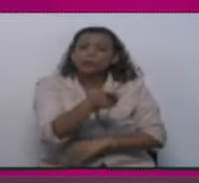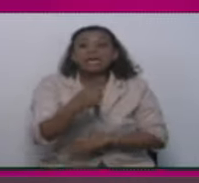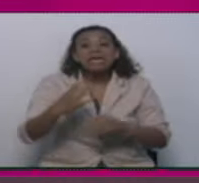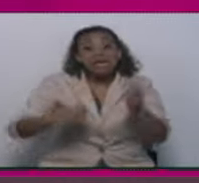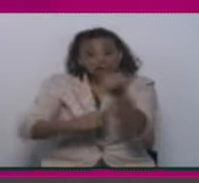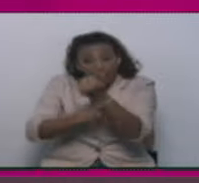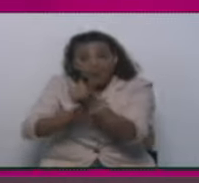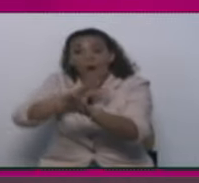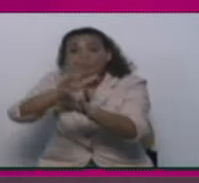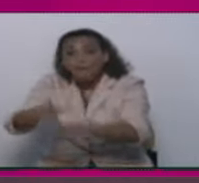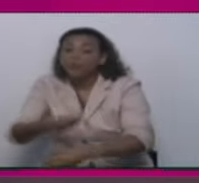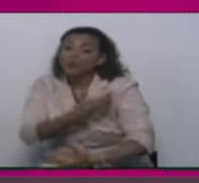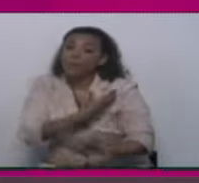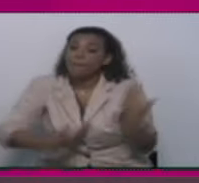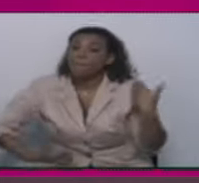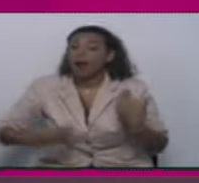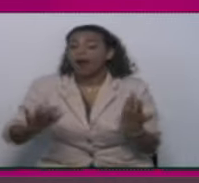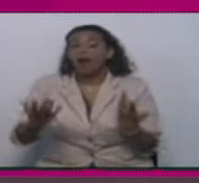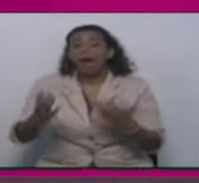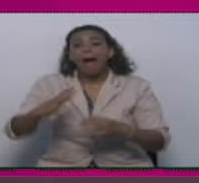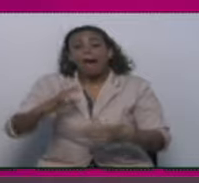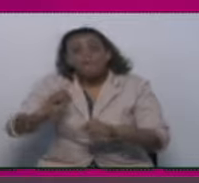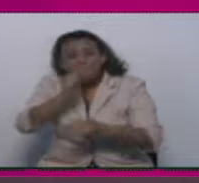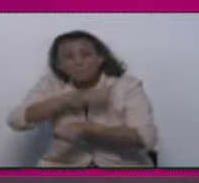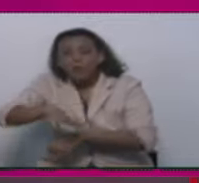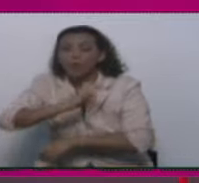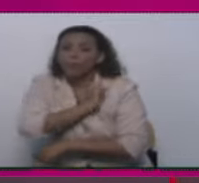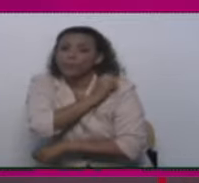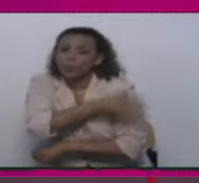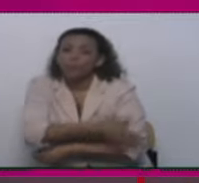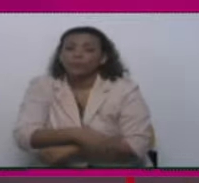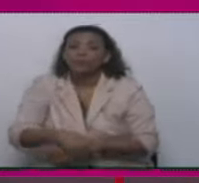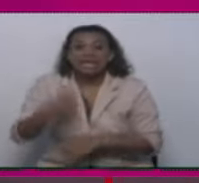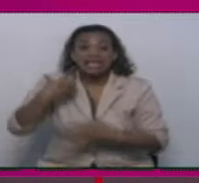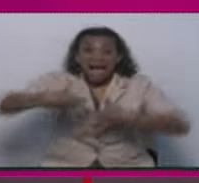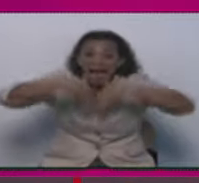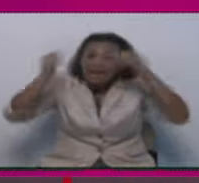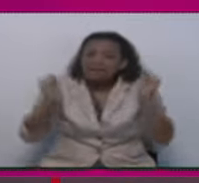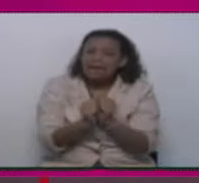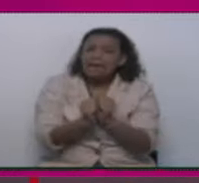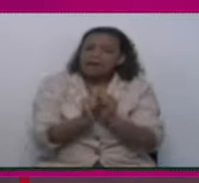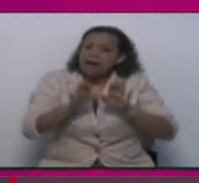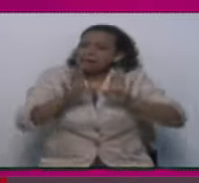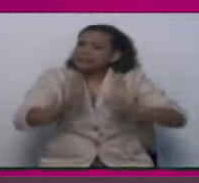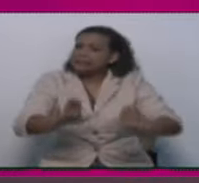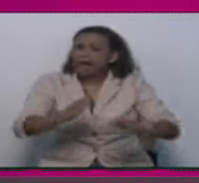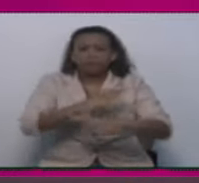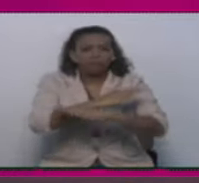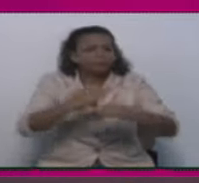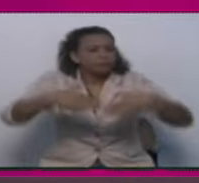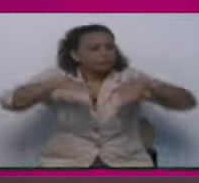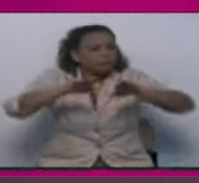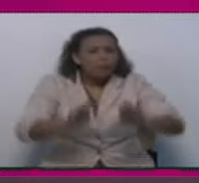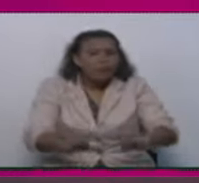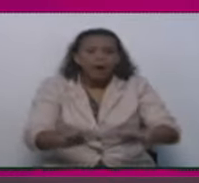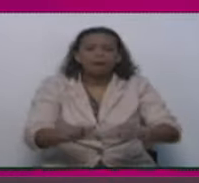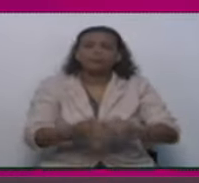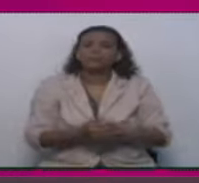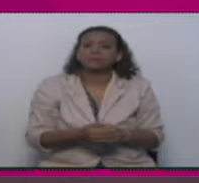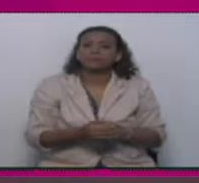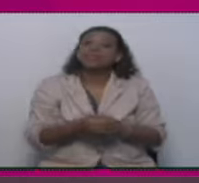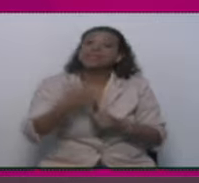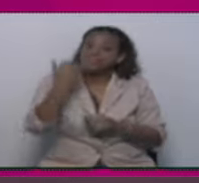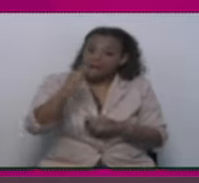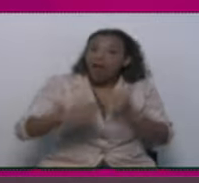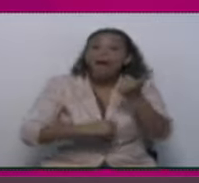con el pueblo palestino. Esta guerra demencial debe ser detenida. Y sabemos que contamos